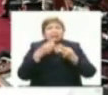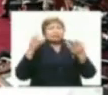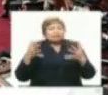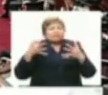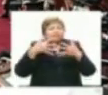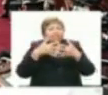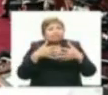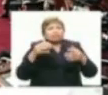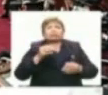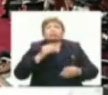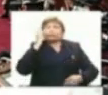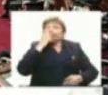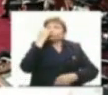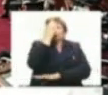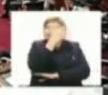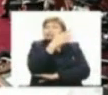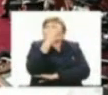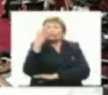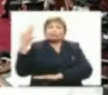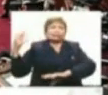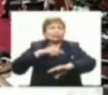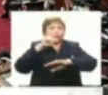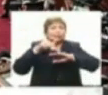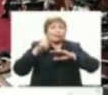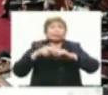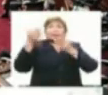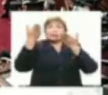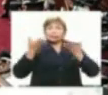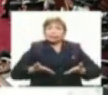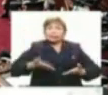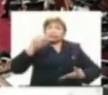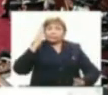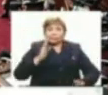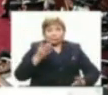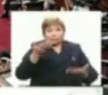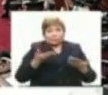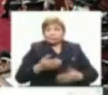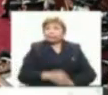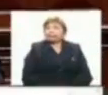armonía con la rica naturaleza que la providencia los ofrecía.